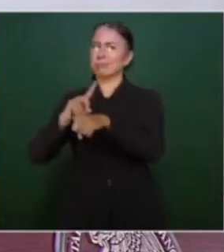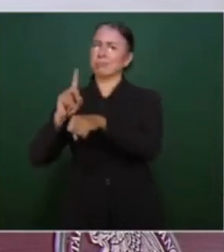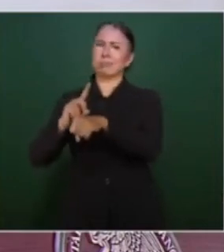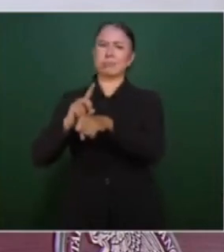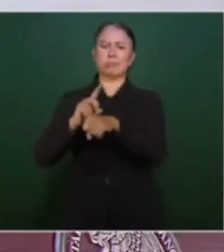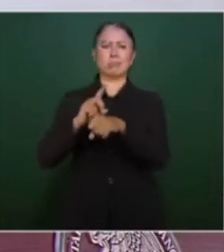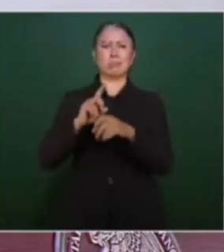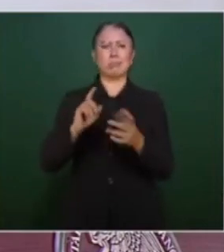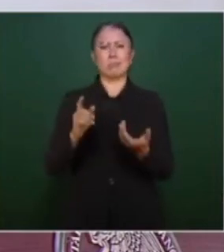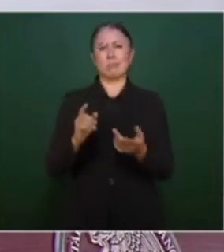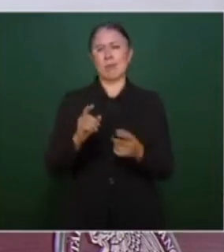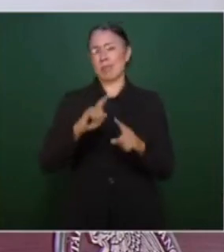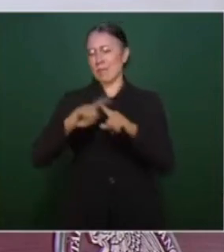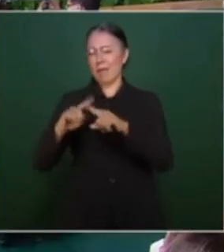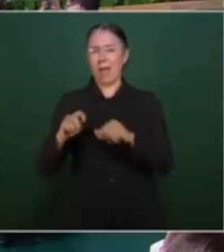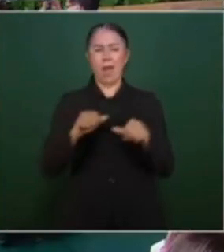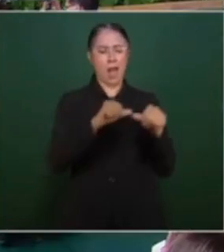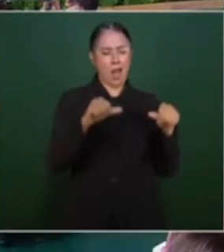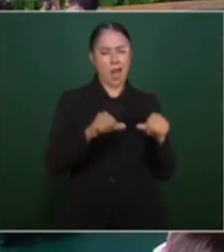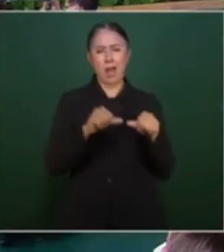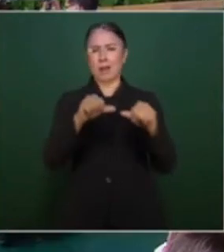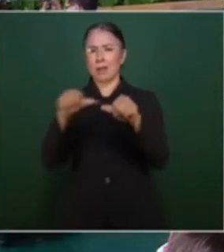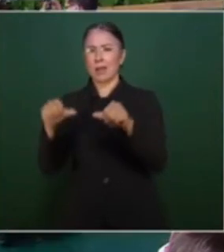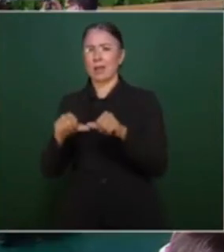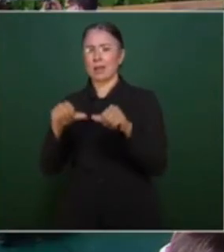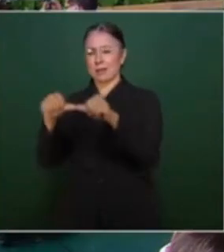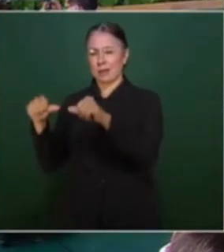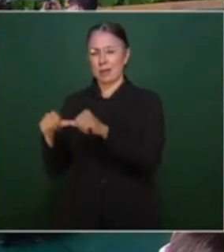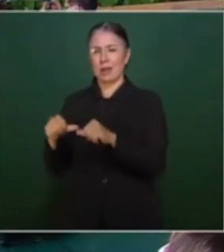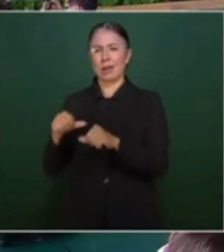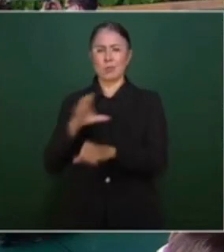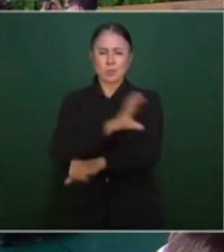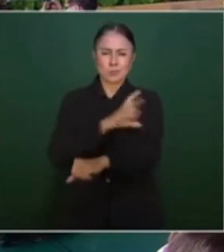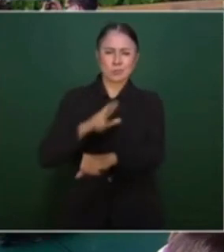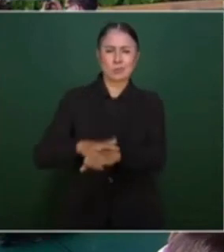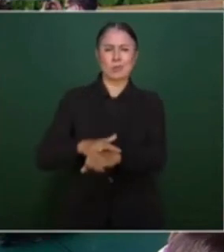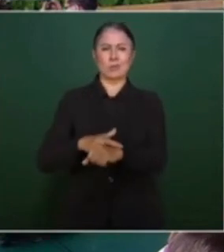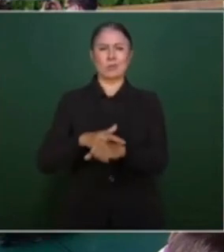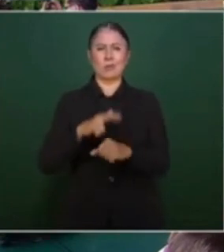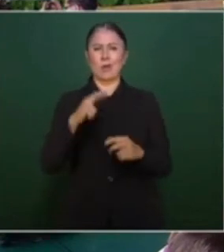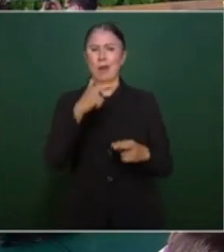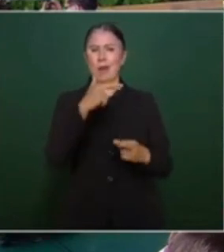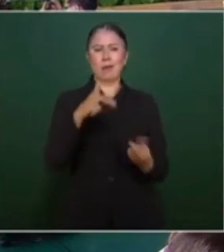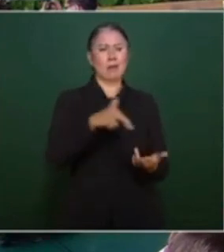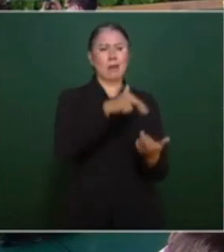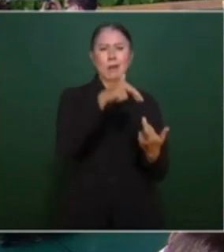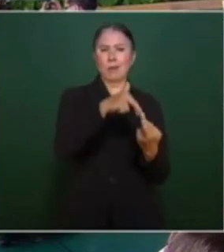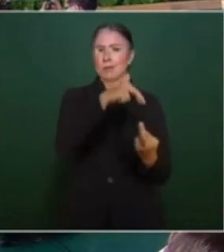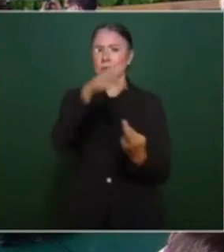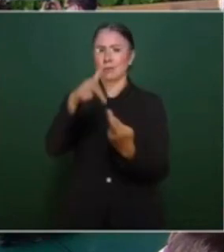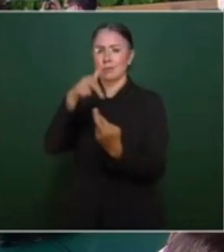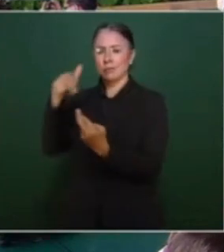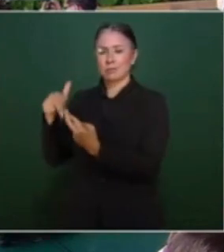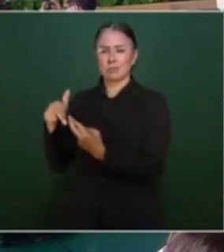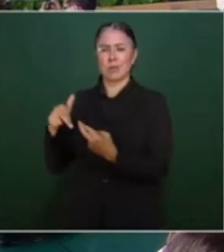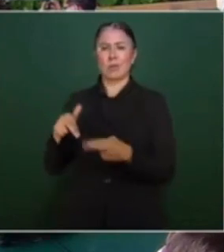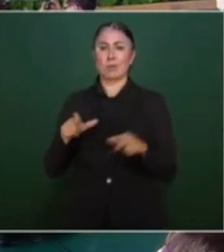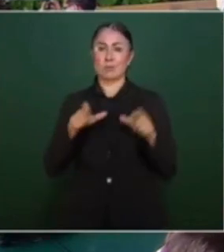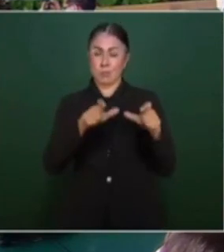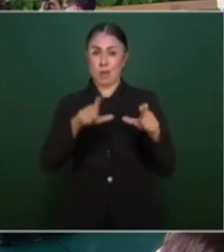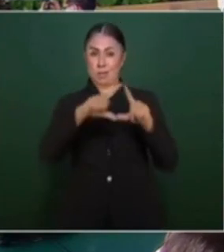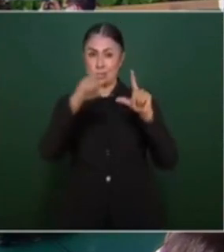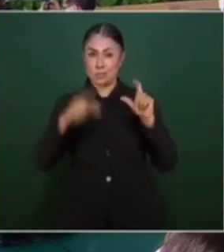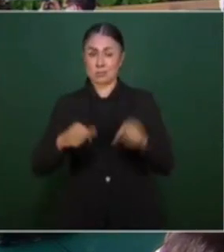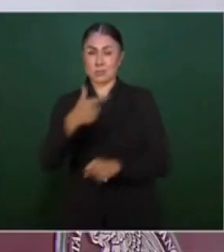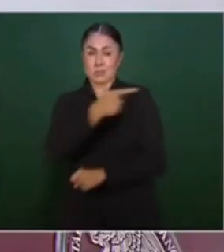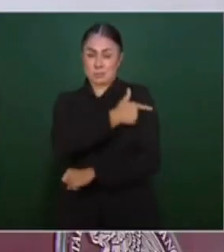todas las áreas que conforman las coordinaciones regionales de la Guardia Nacional. Tenemos 939,